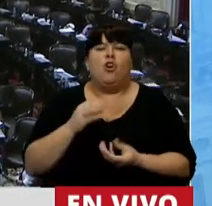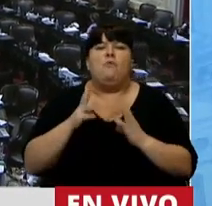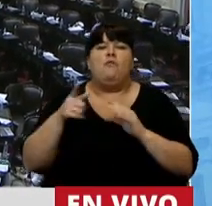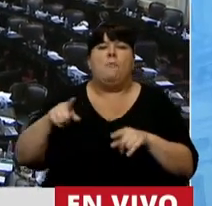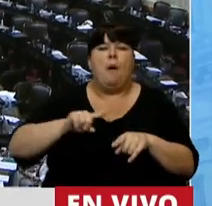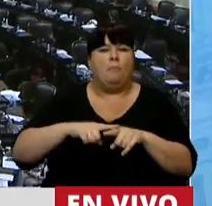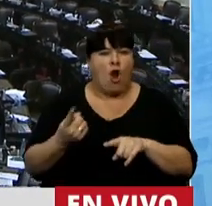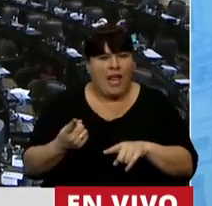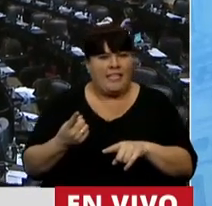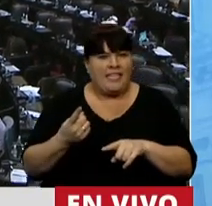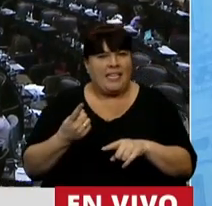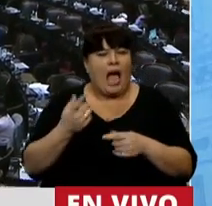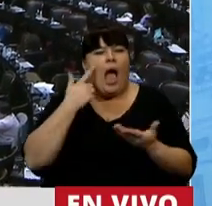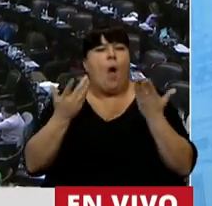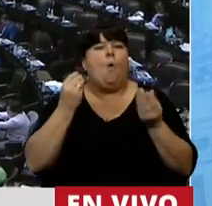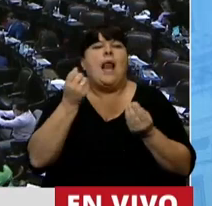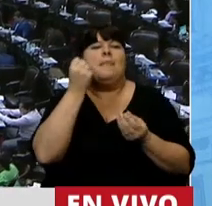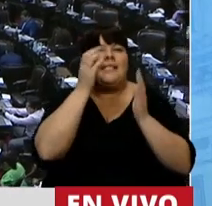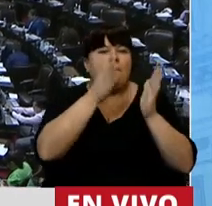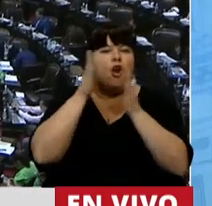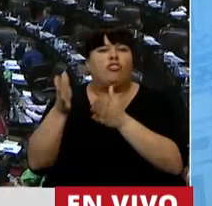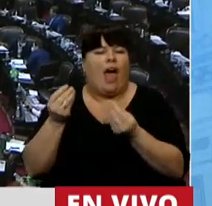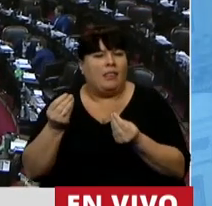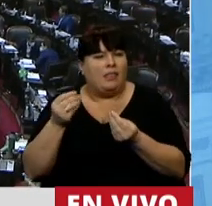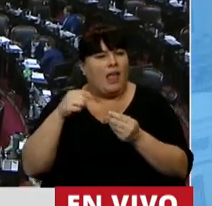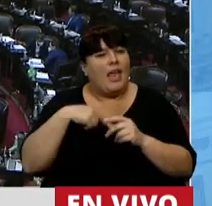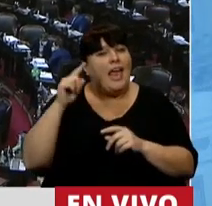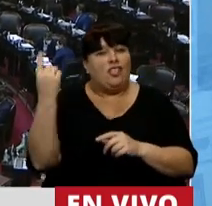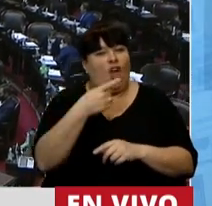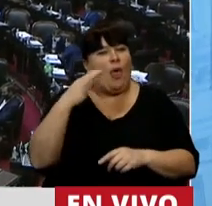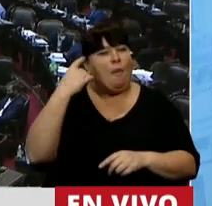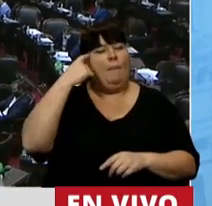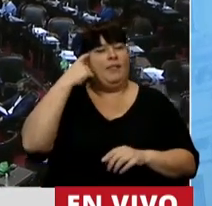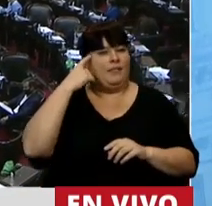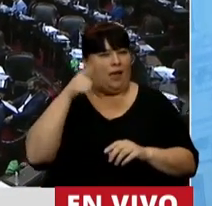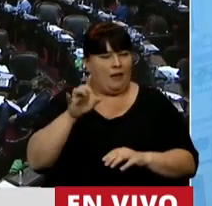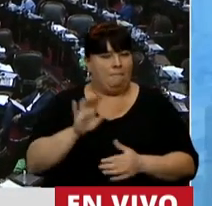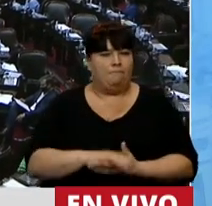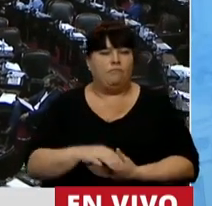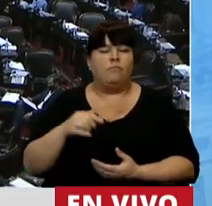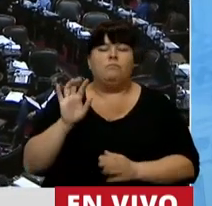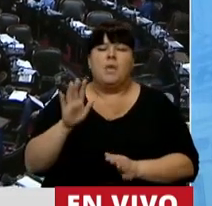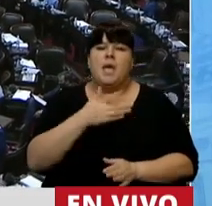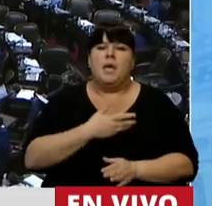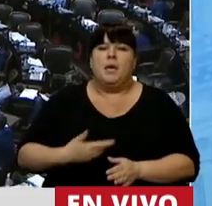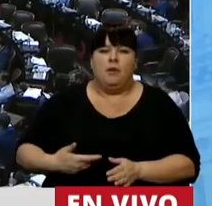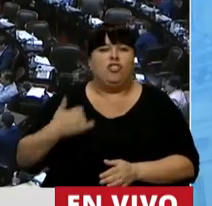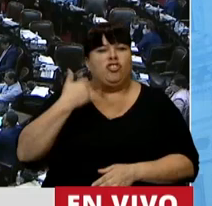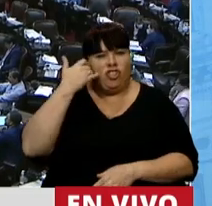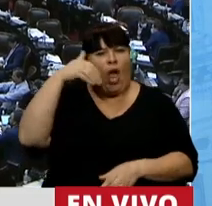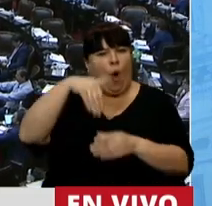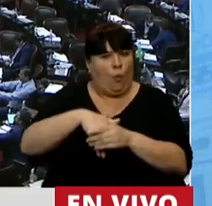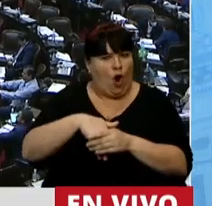¿de qué manera la política está evaluando las prioridades? Y es una pregunta que nos tenemos que hacer todos. Señor presidente, yo ya